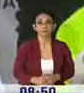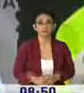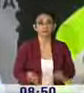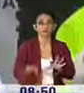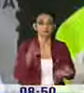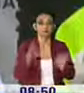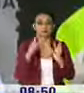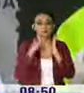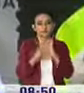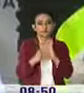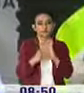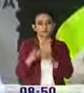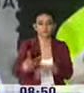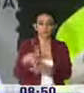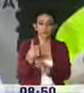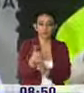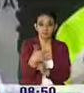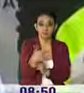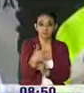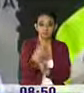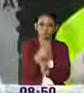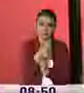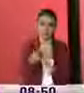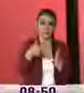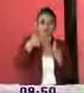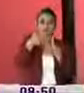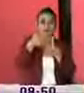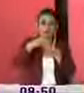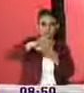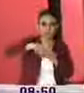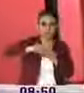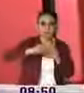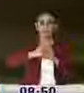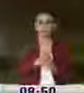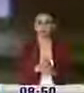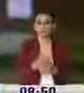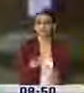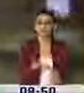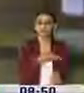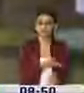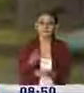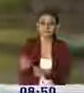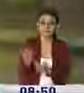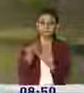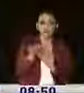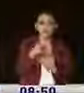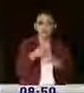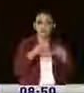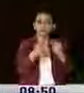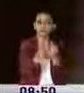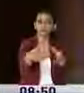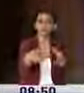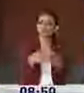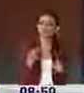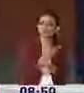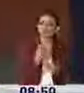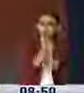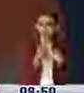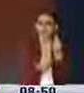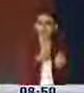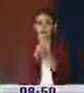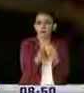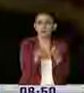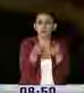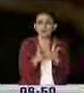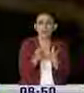las evidencias, las armas de fuego con lo que ellos hacían los asaltos. De acuerdo a la información brindada, esta presunta organización delictiva incluso